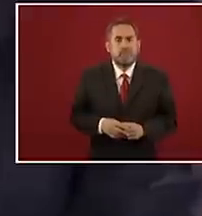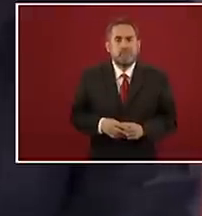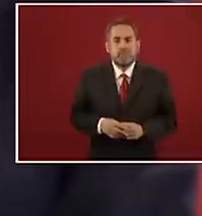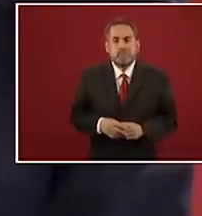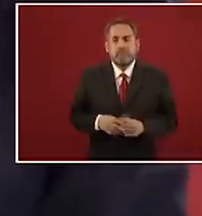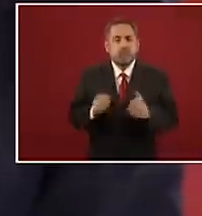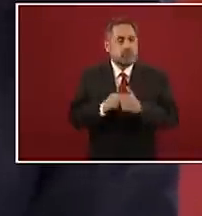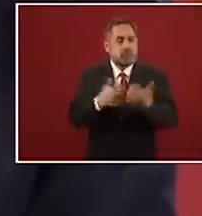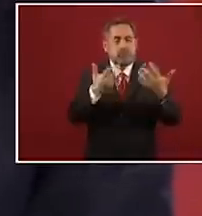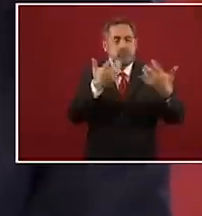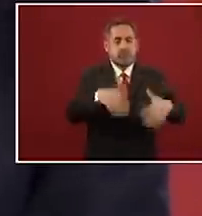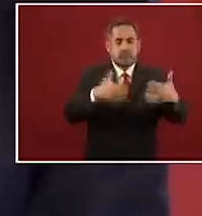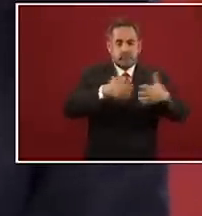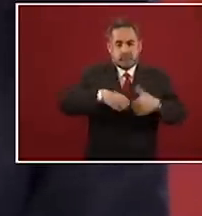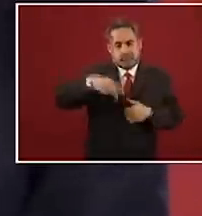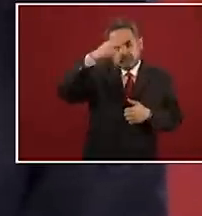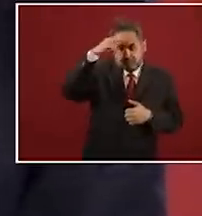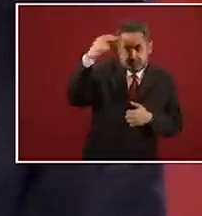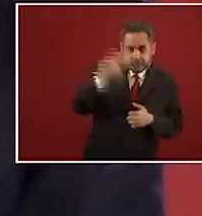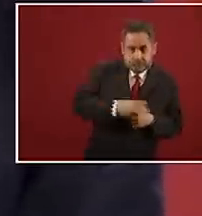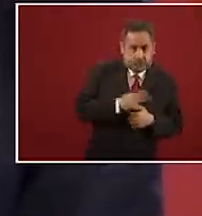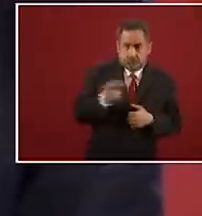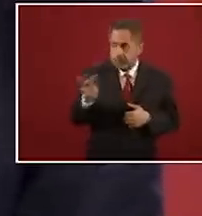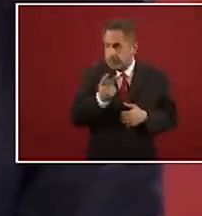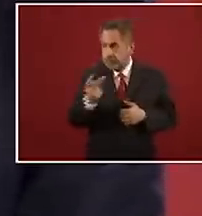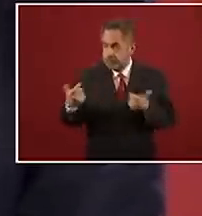fueran empresas mexicanas.